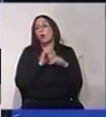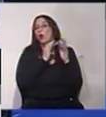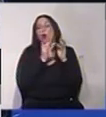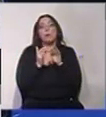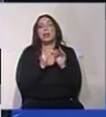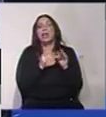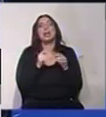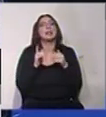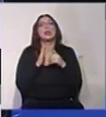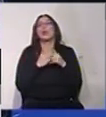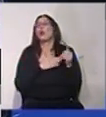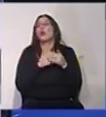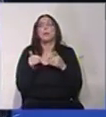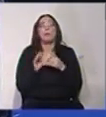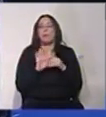importa